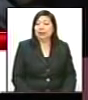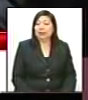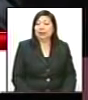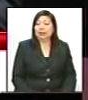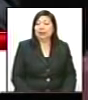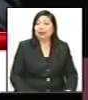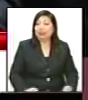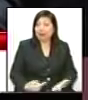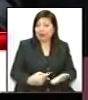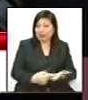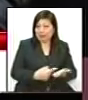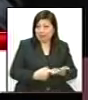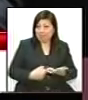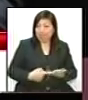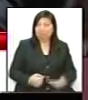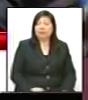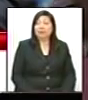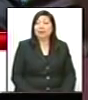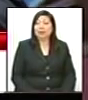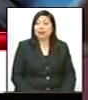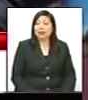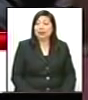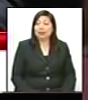a la mesa de debate